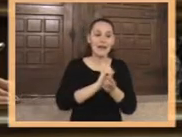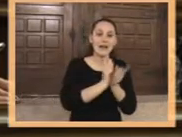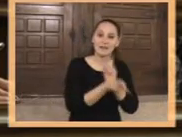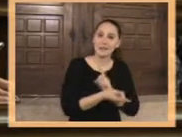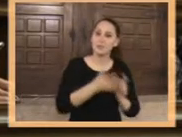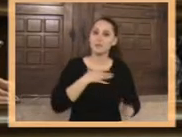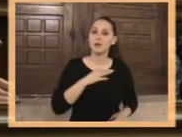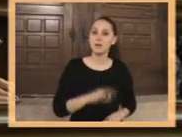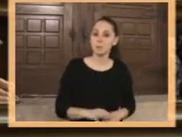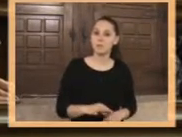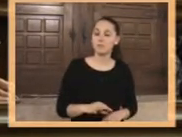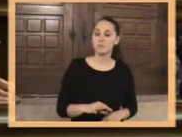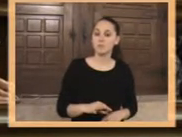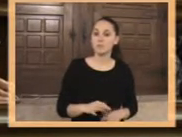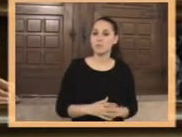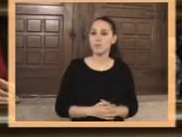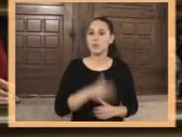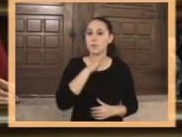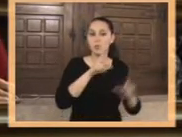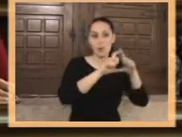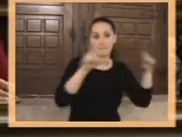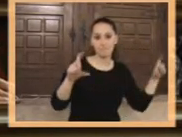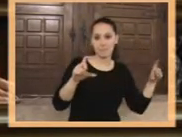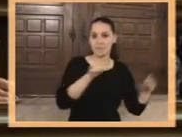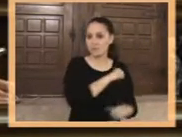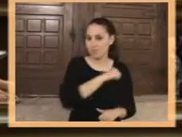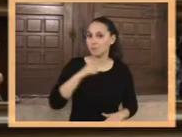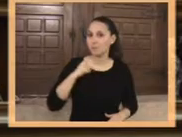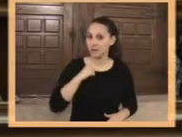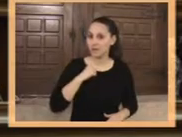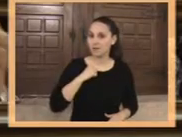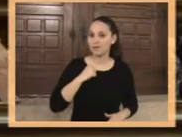gracias a las determinaciones del plan general que se aprobó en la legislatura pasada,